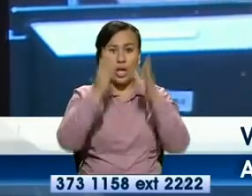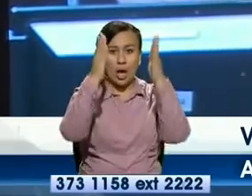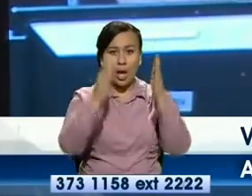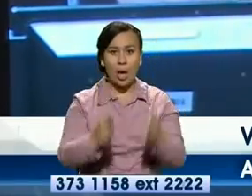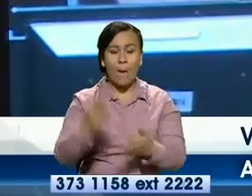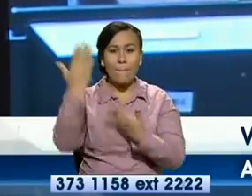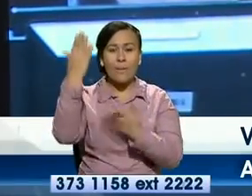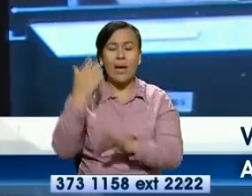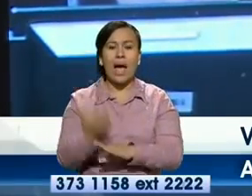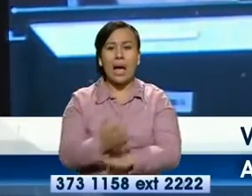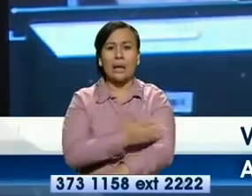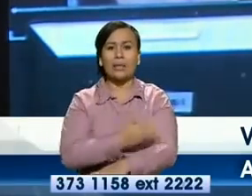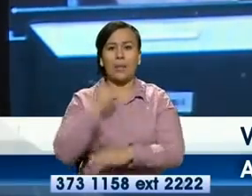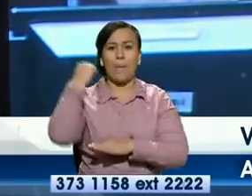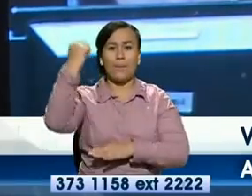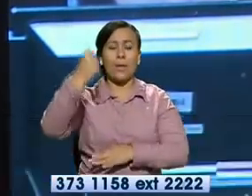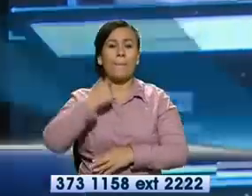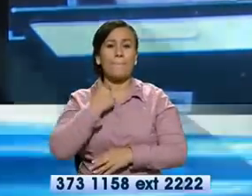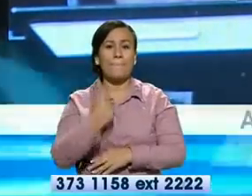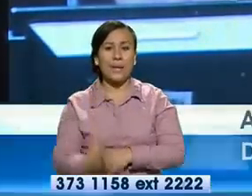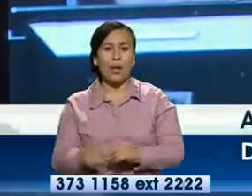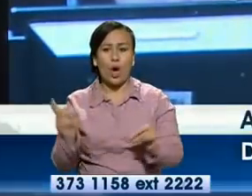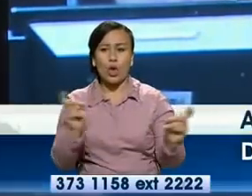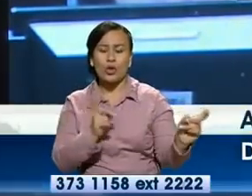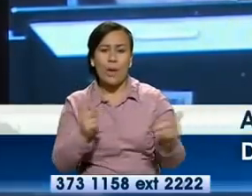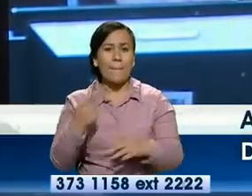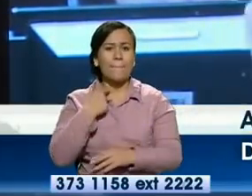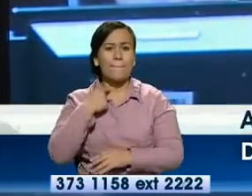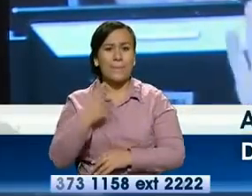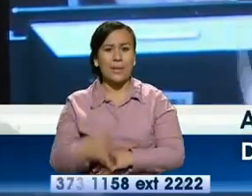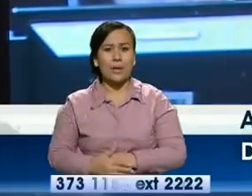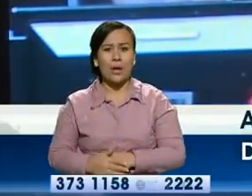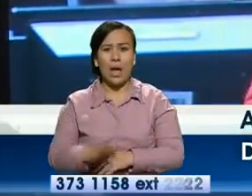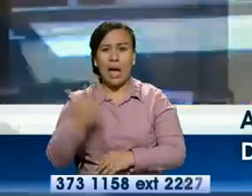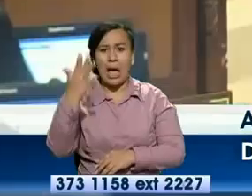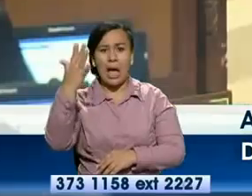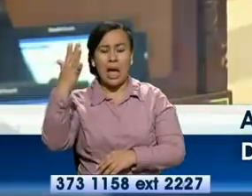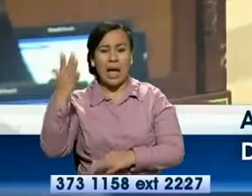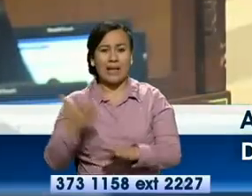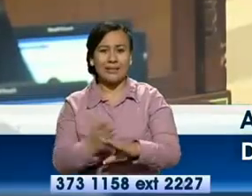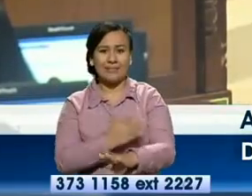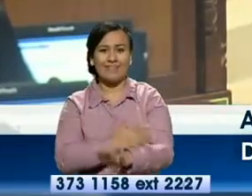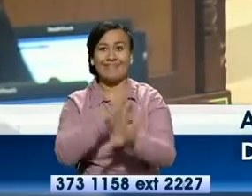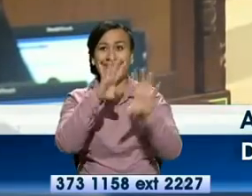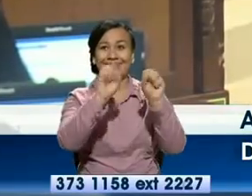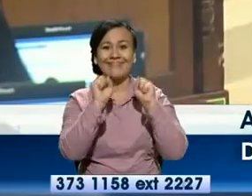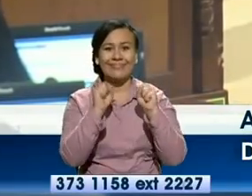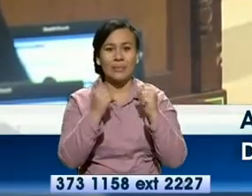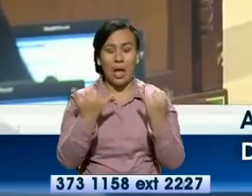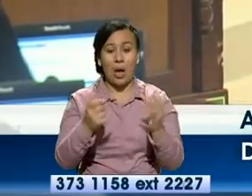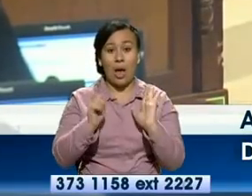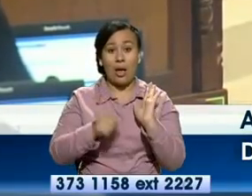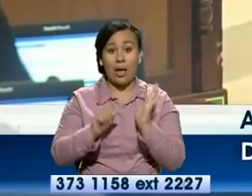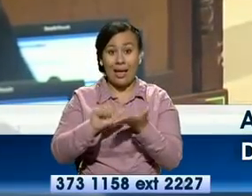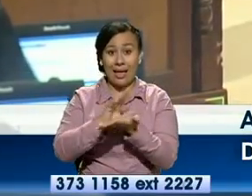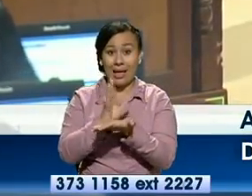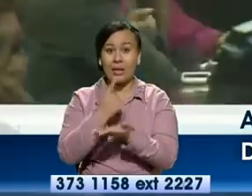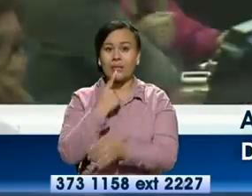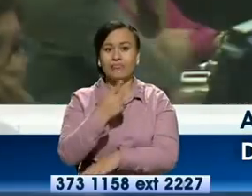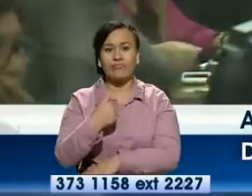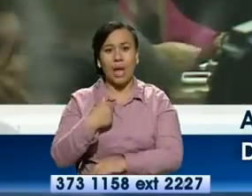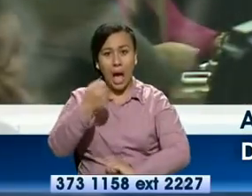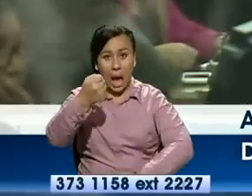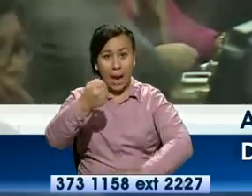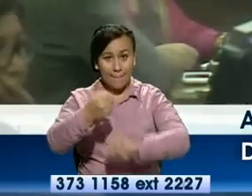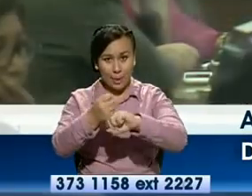han perdido, control que han perdido o control que nunca tuvieron. Los legisladores dejaban en claro que este apoyo no hace a